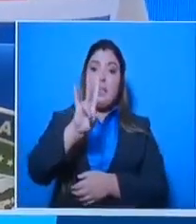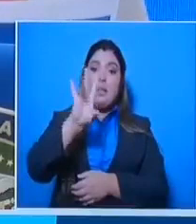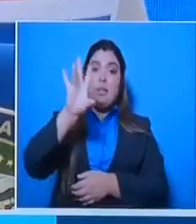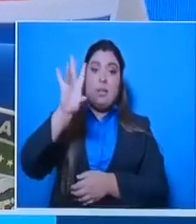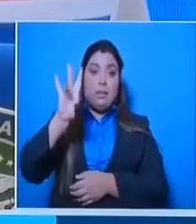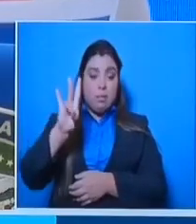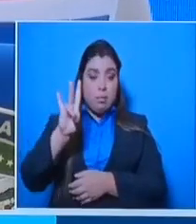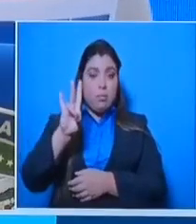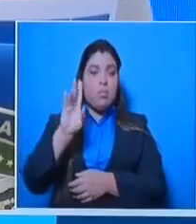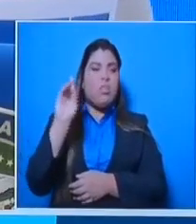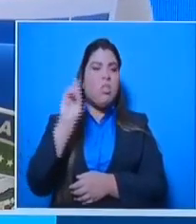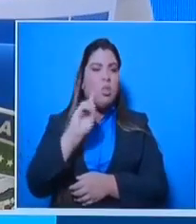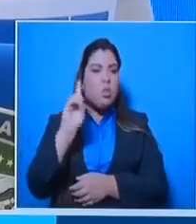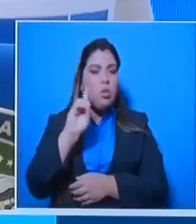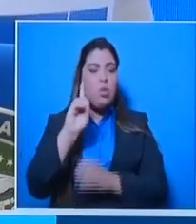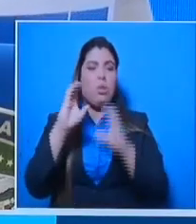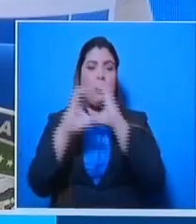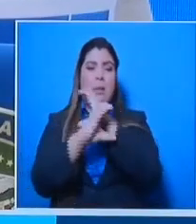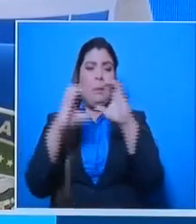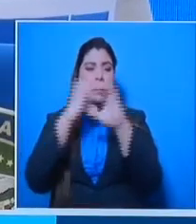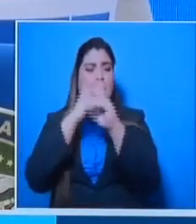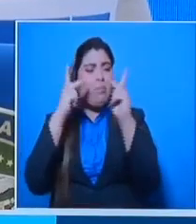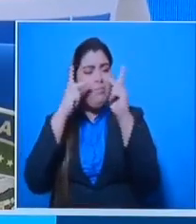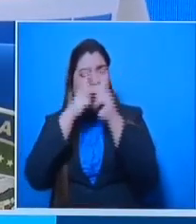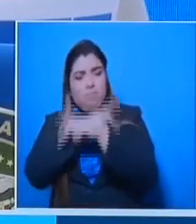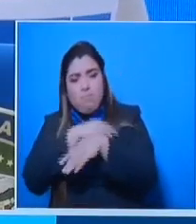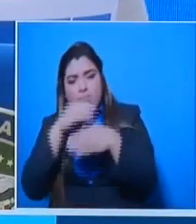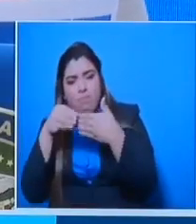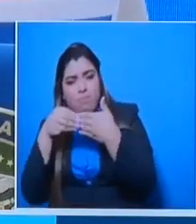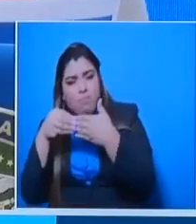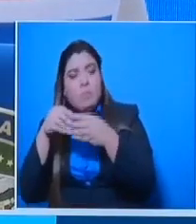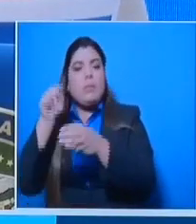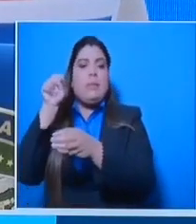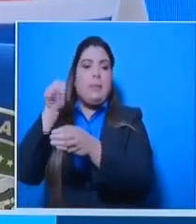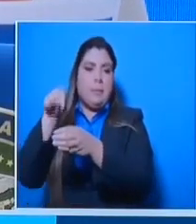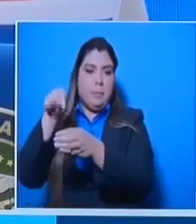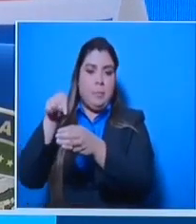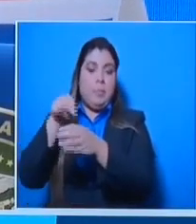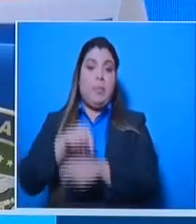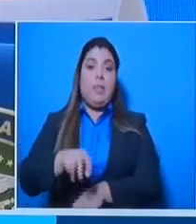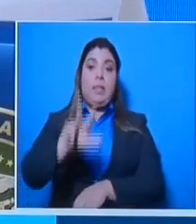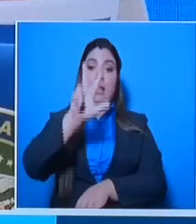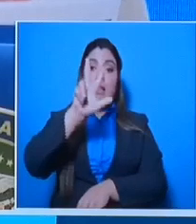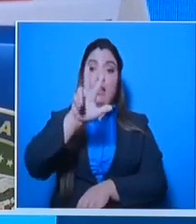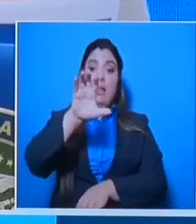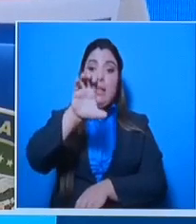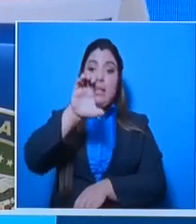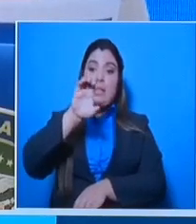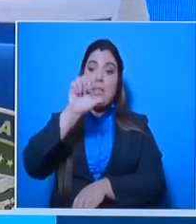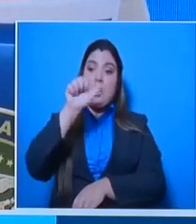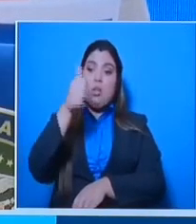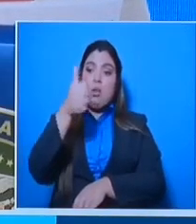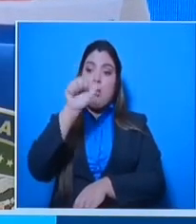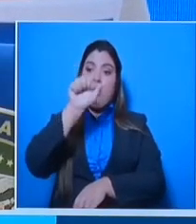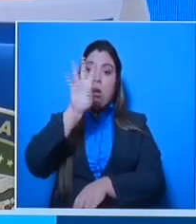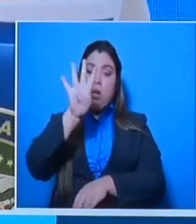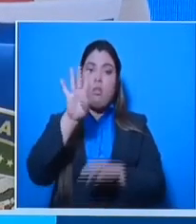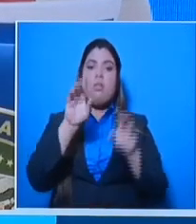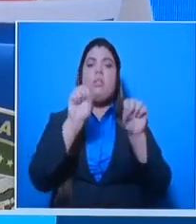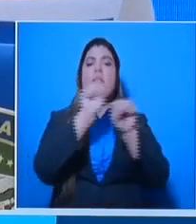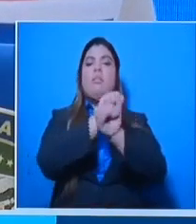77 se encuentran en unidad de cuidados intensivos y 314 en sala.